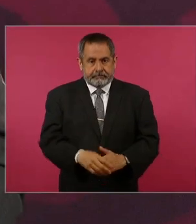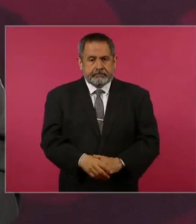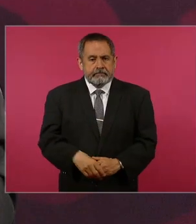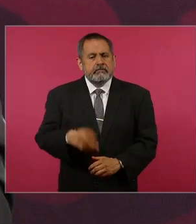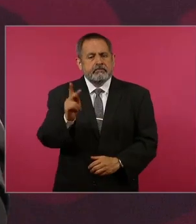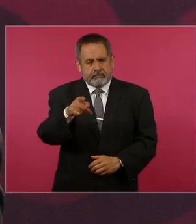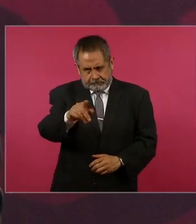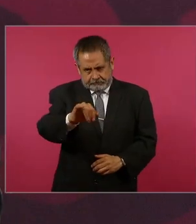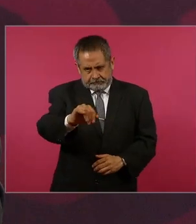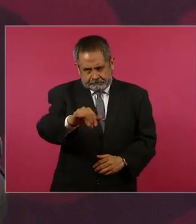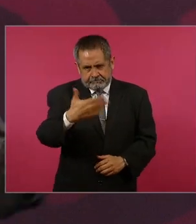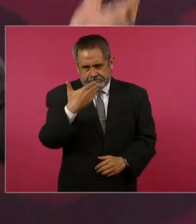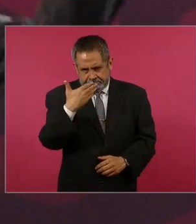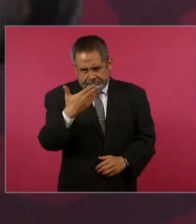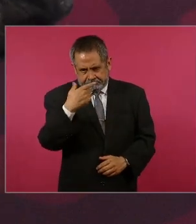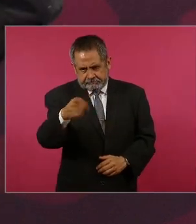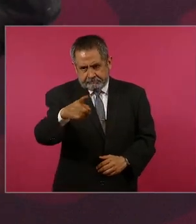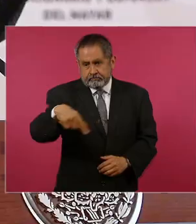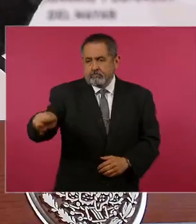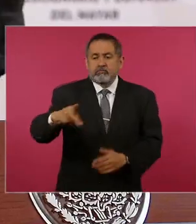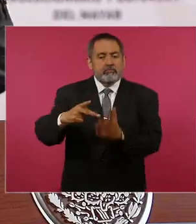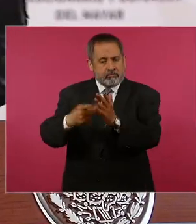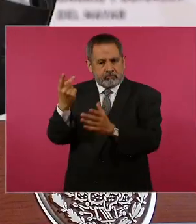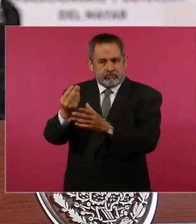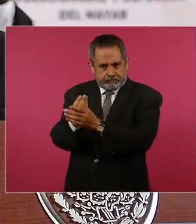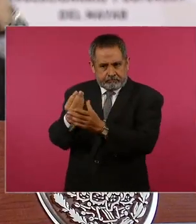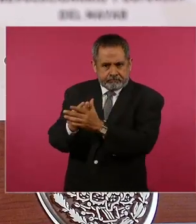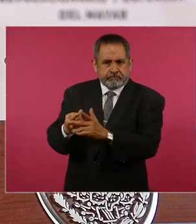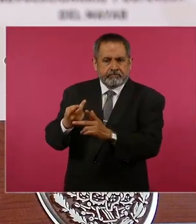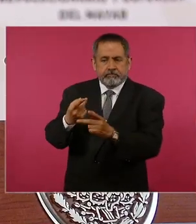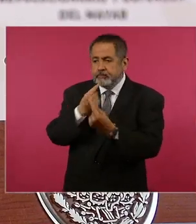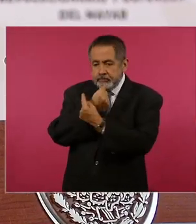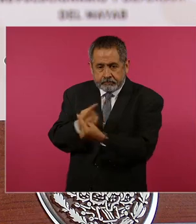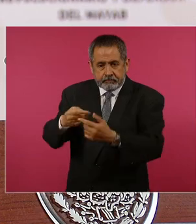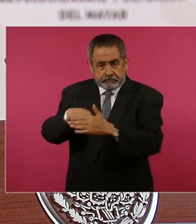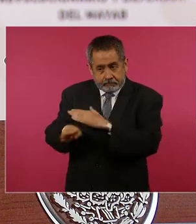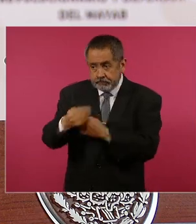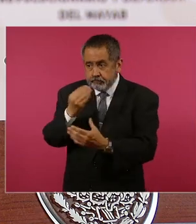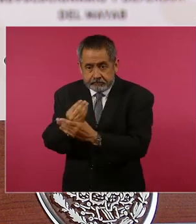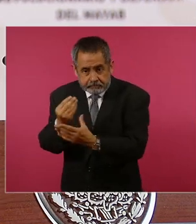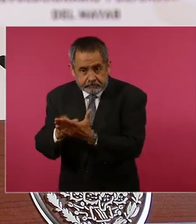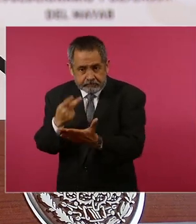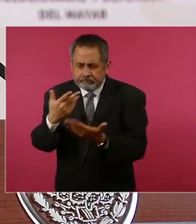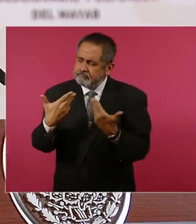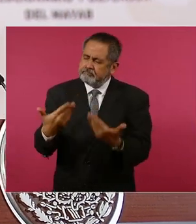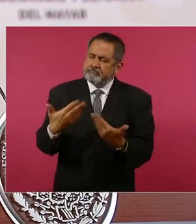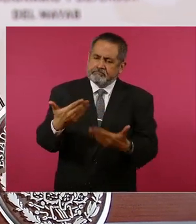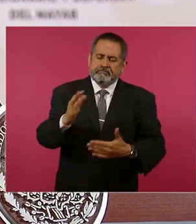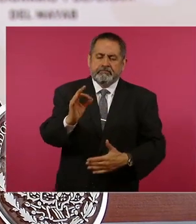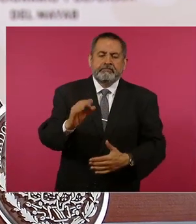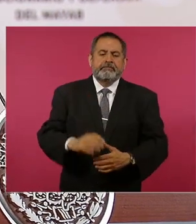Pero sí celebro lo del regreso a clases de los maestros, de las maestras.